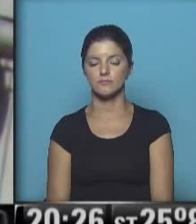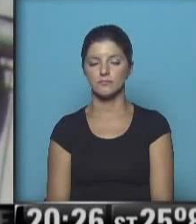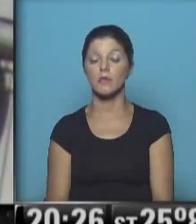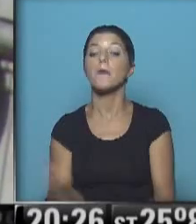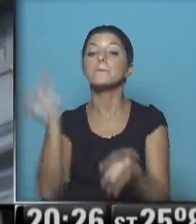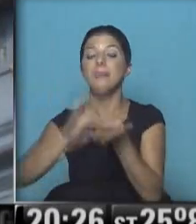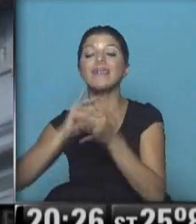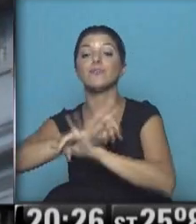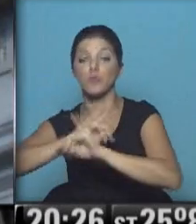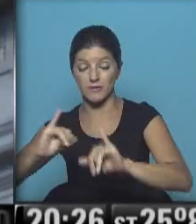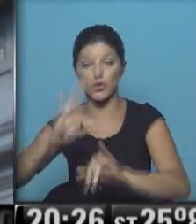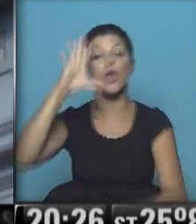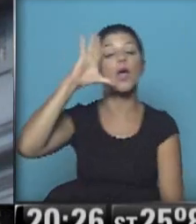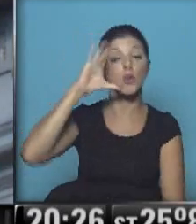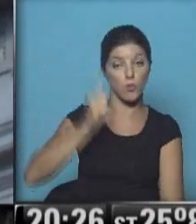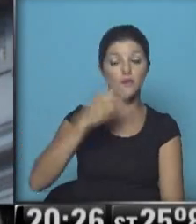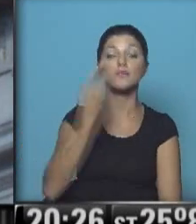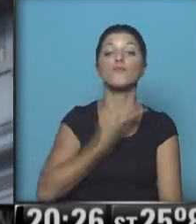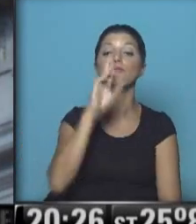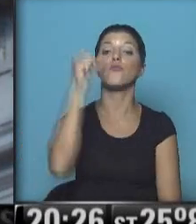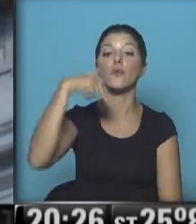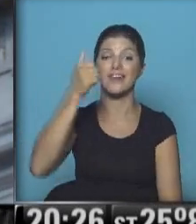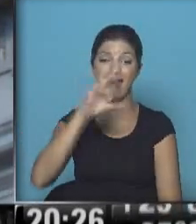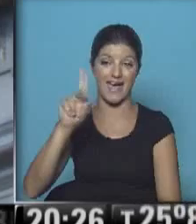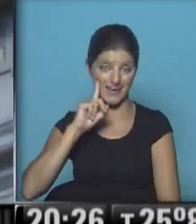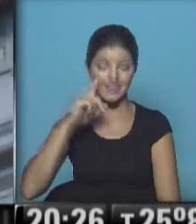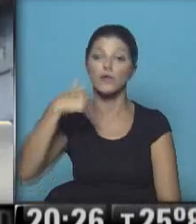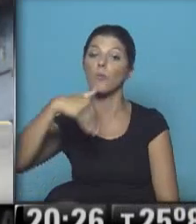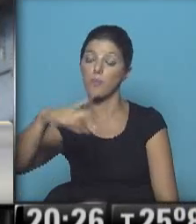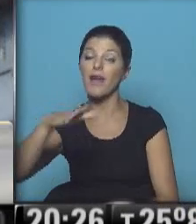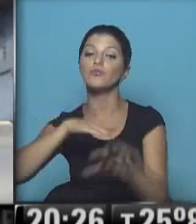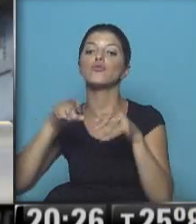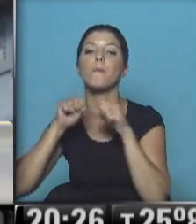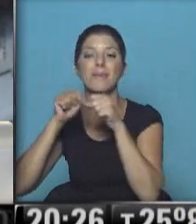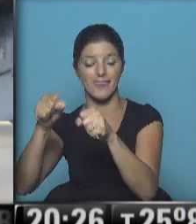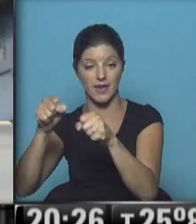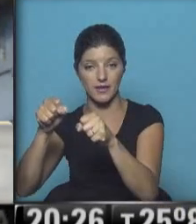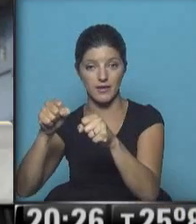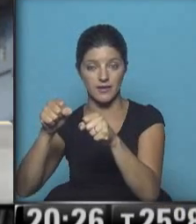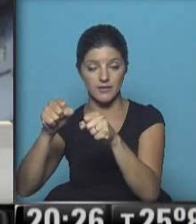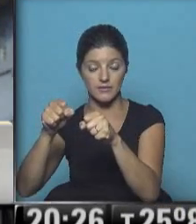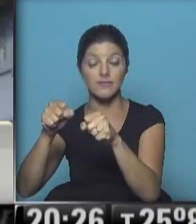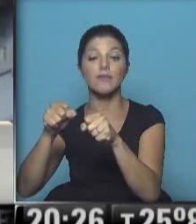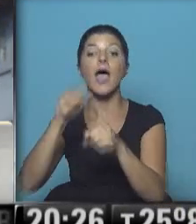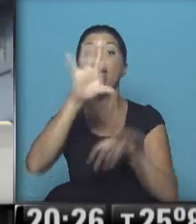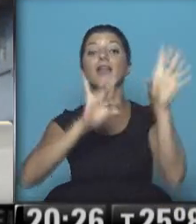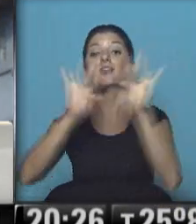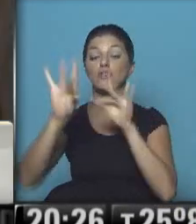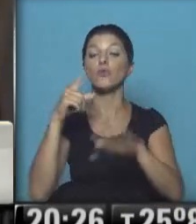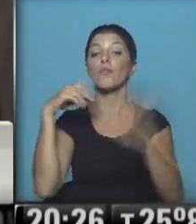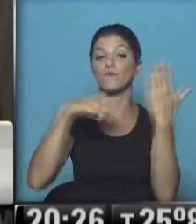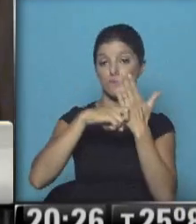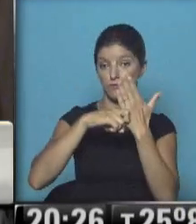Más información ahora. El juez Eduardo Furnari dispuso como medida cautelar la suspensión de resoluciones vinculadas a designaciones